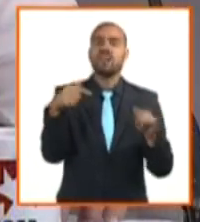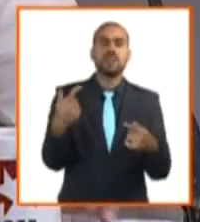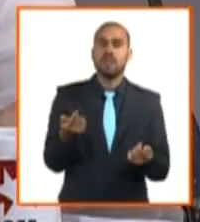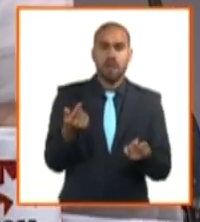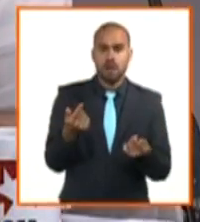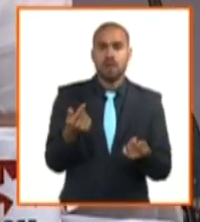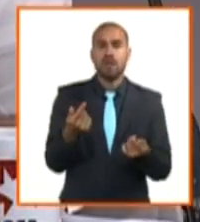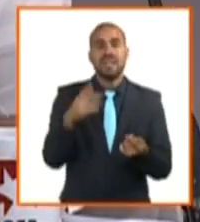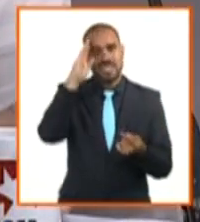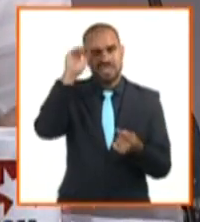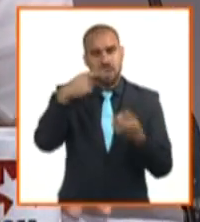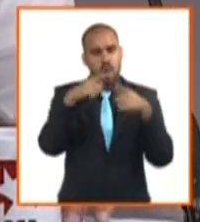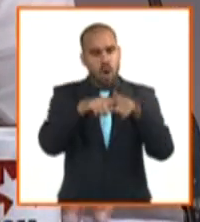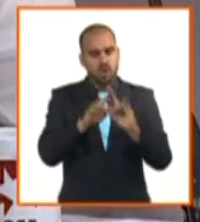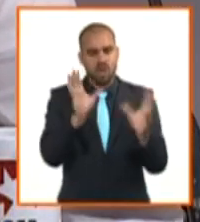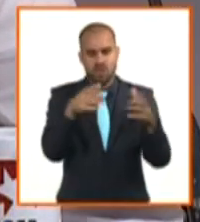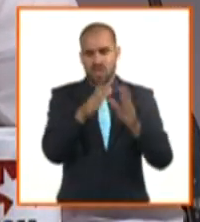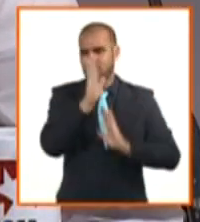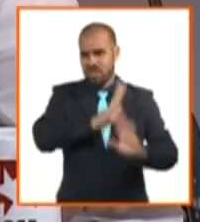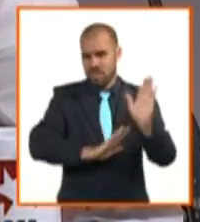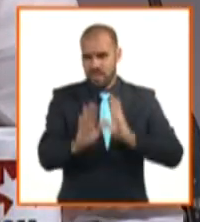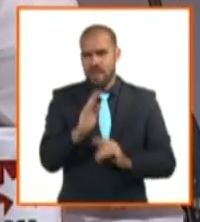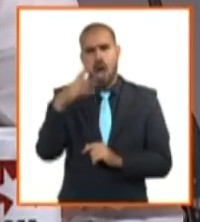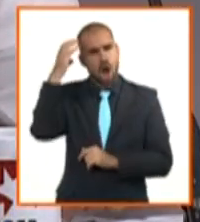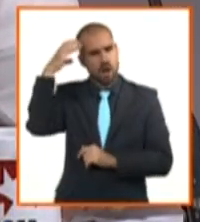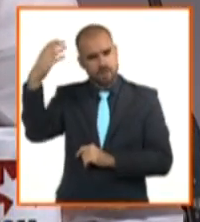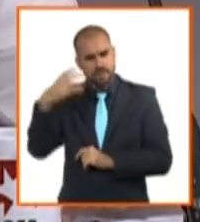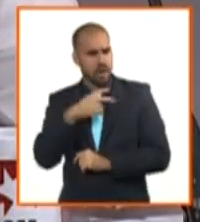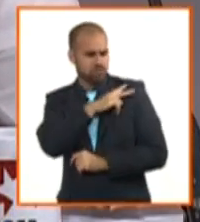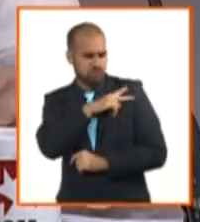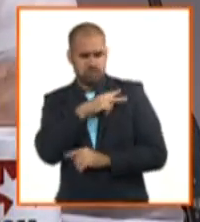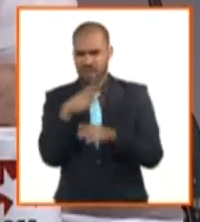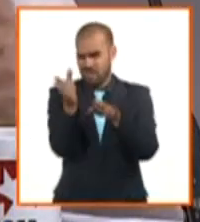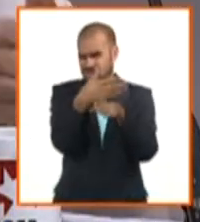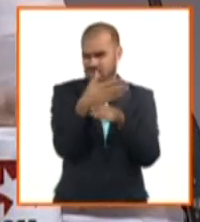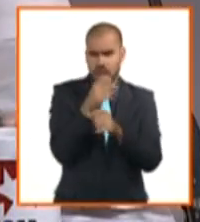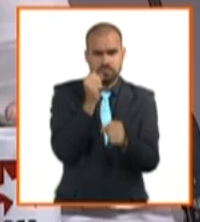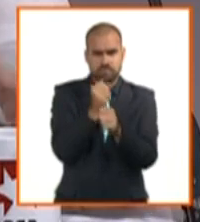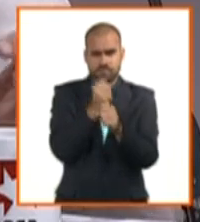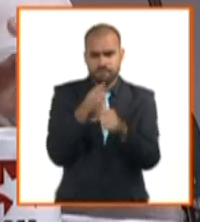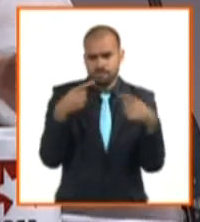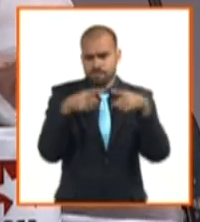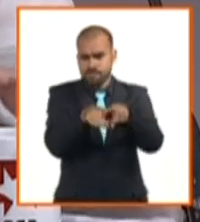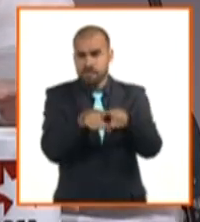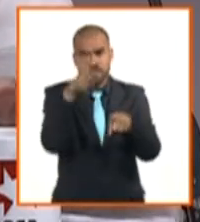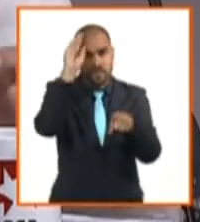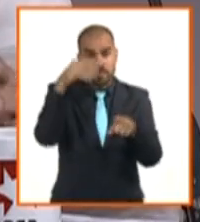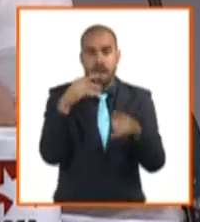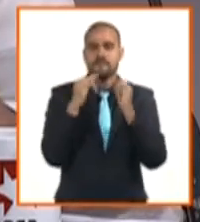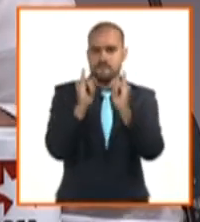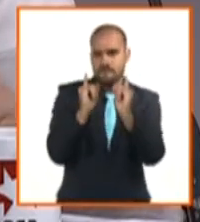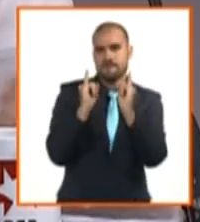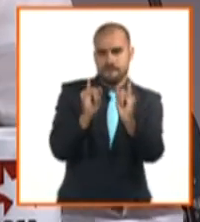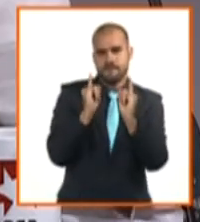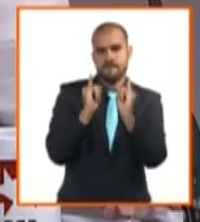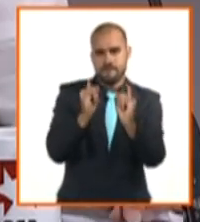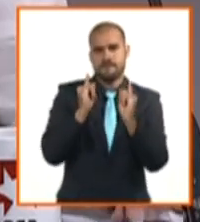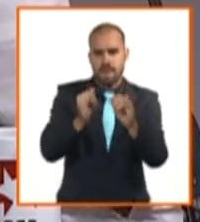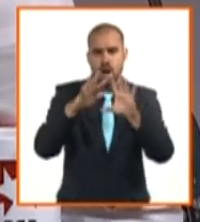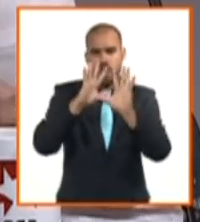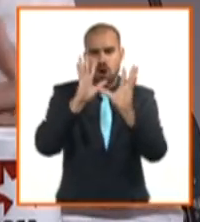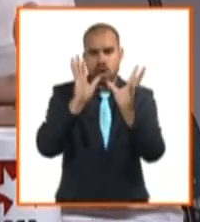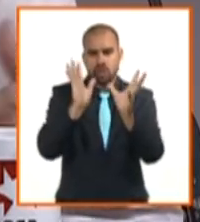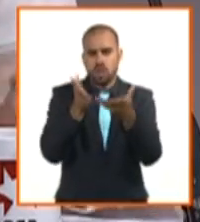los consejos de defensa con los gobiernos con todas las autoridades territoriales y locales han estado dando información detallada de cada uno de estos